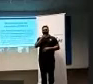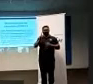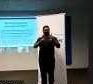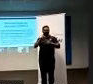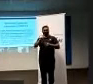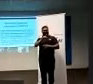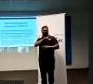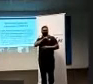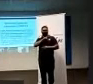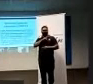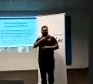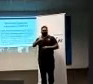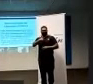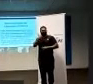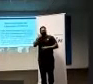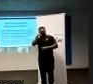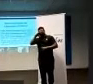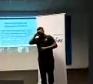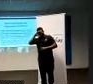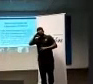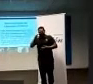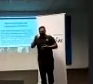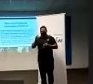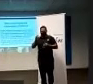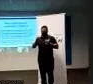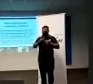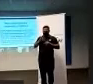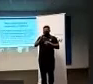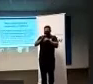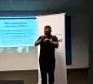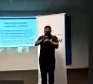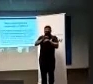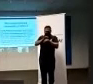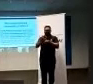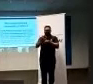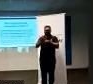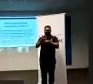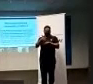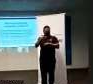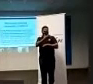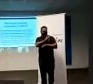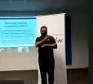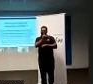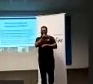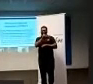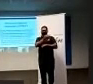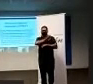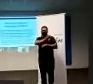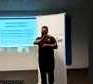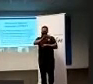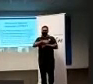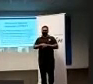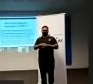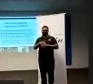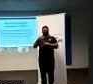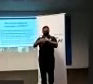recientemente por laboratorio hasta que estén completamente recuperadas y haya finalizado su periodo de aislamiento. Se asume que podrá ser vacunada a